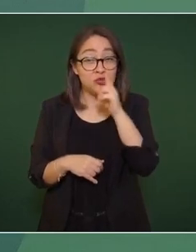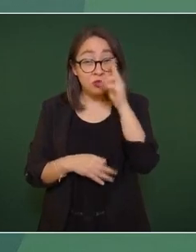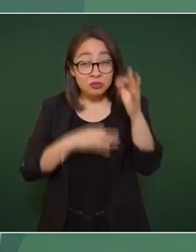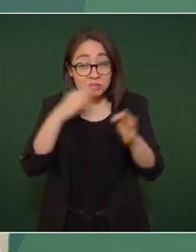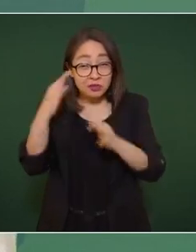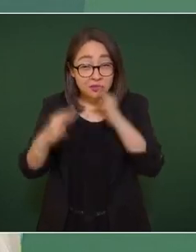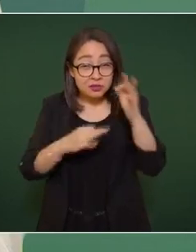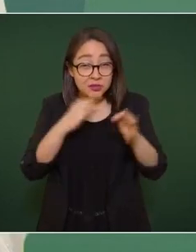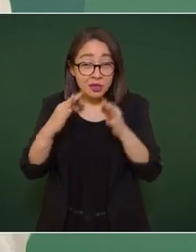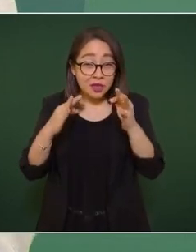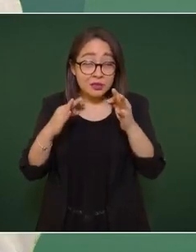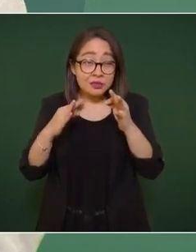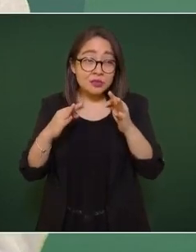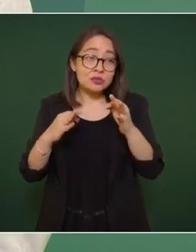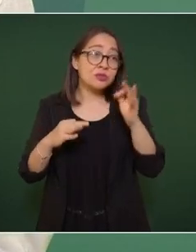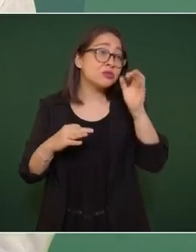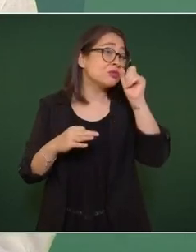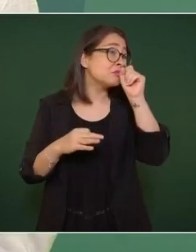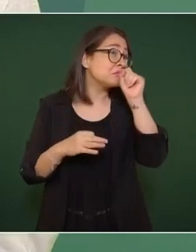lo que pongas.